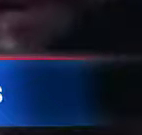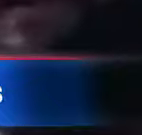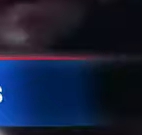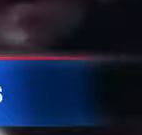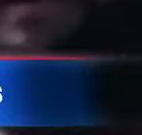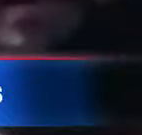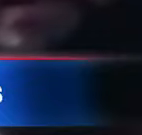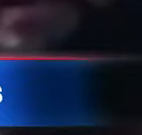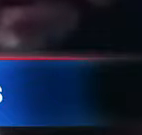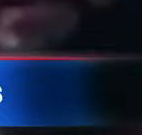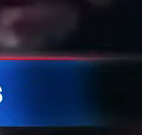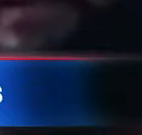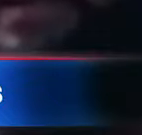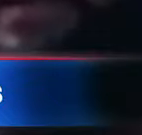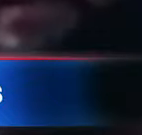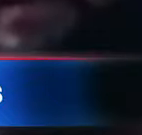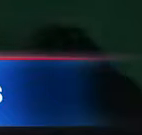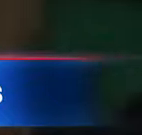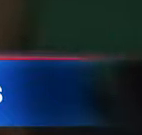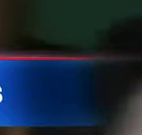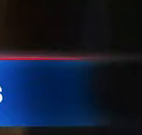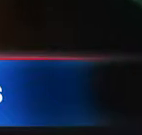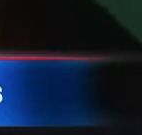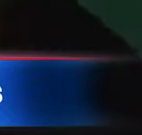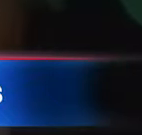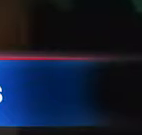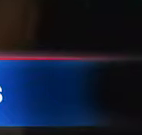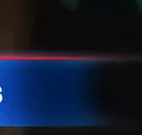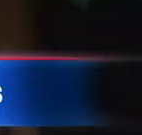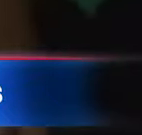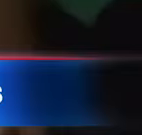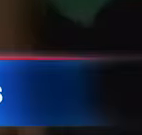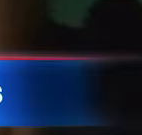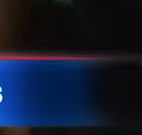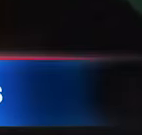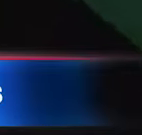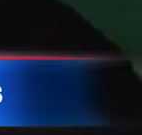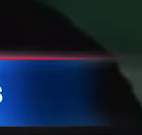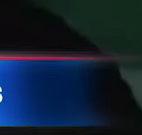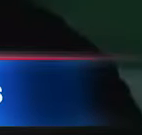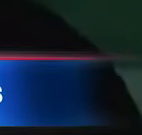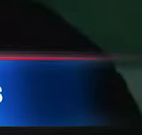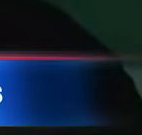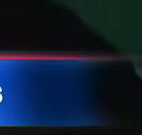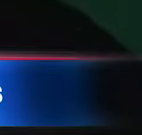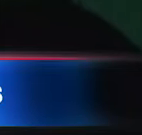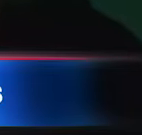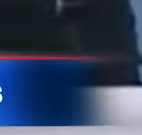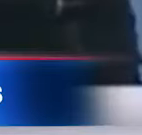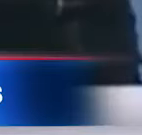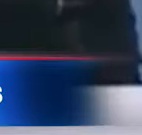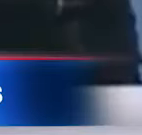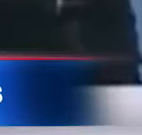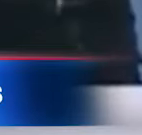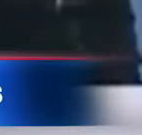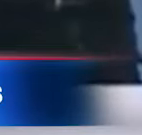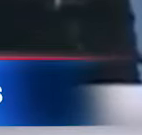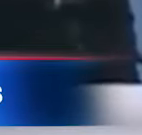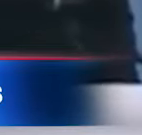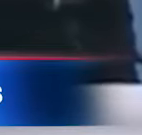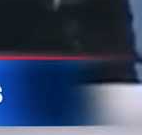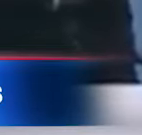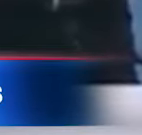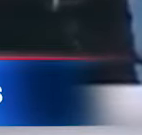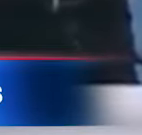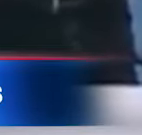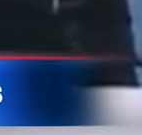Vito, pues aparentemente no solamente tuvo una relación estrecha de amistad con Leandro Norero, sino también se ha logrado